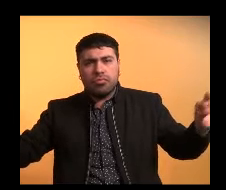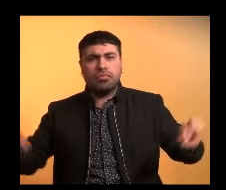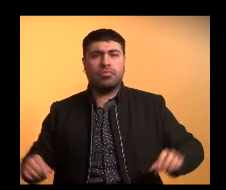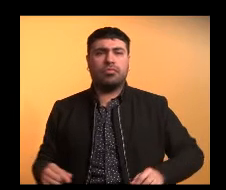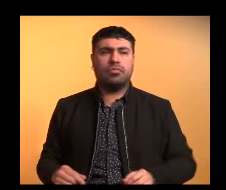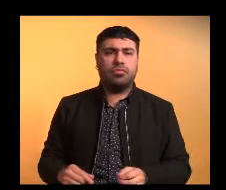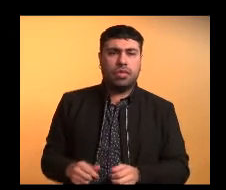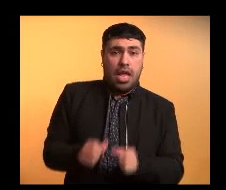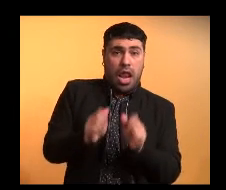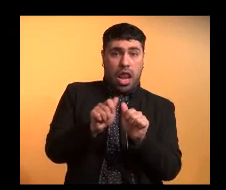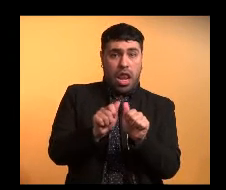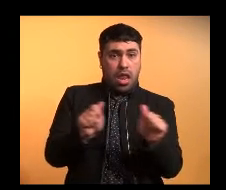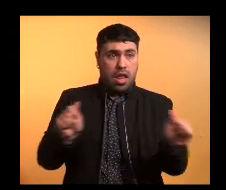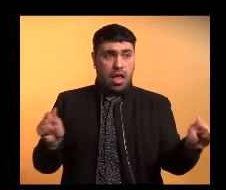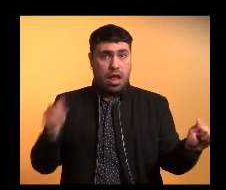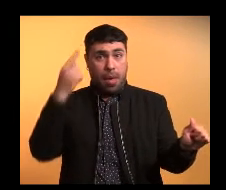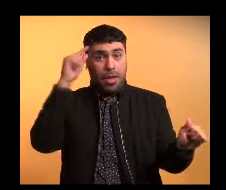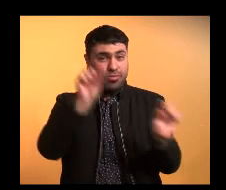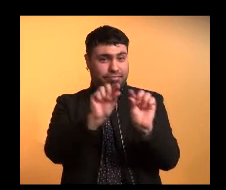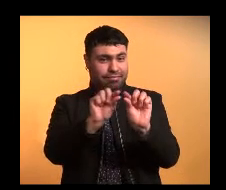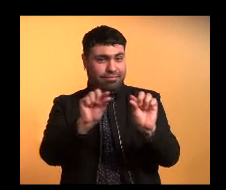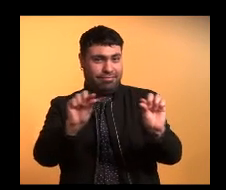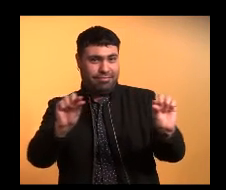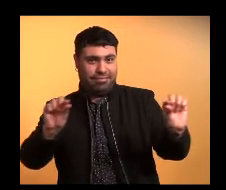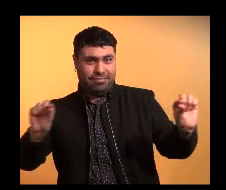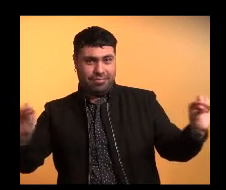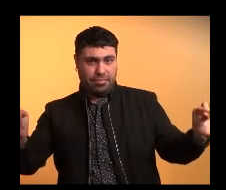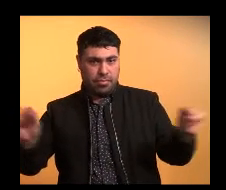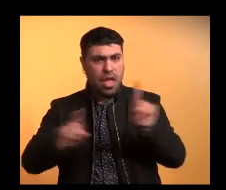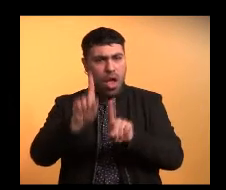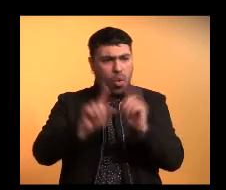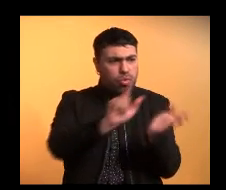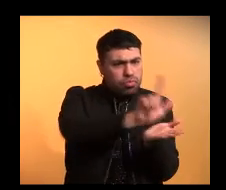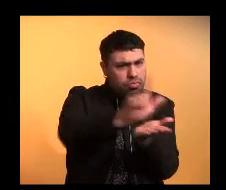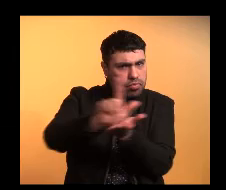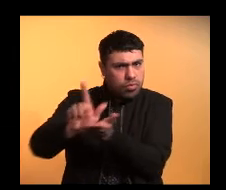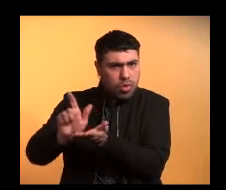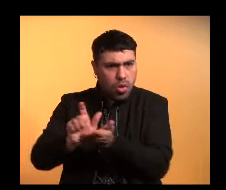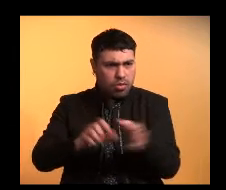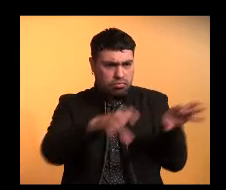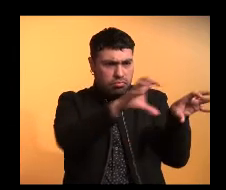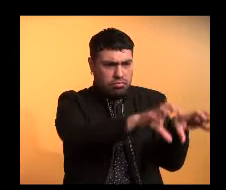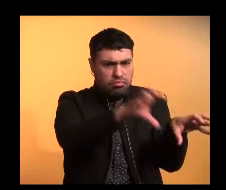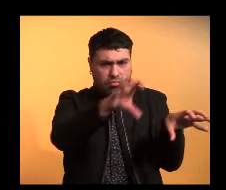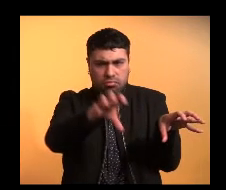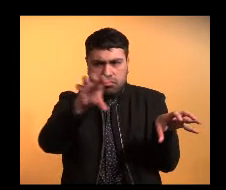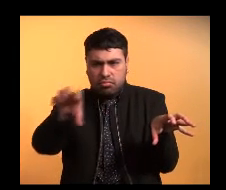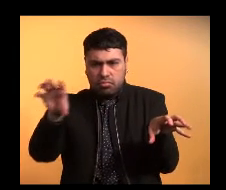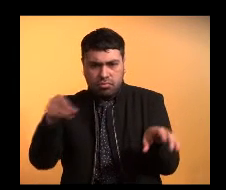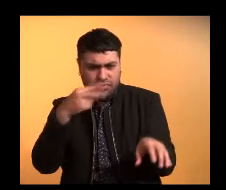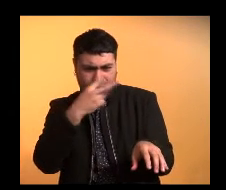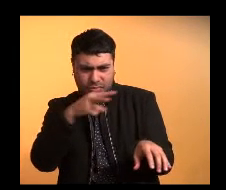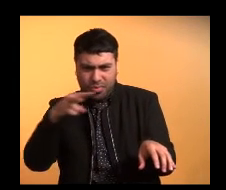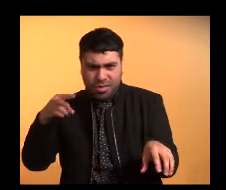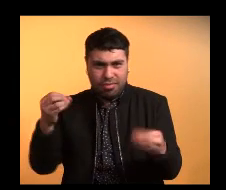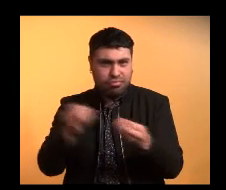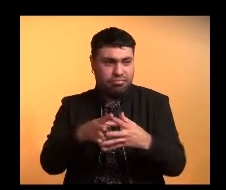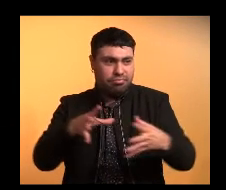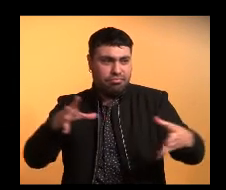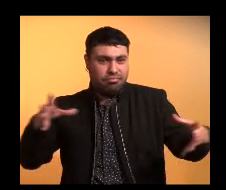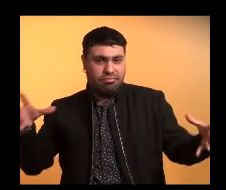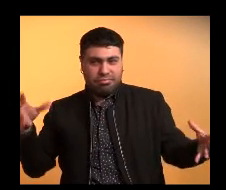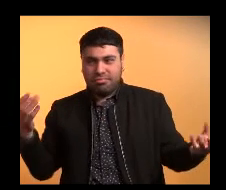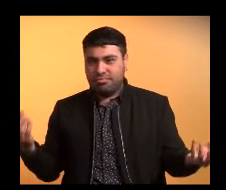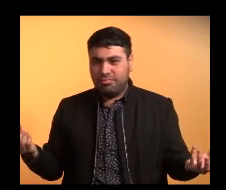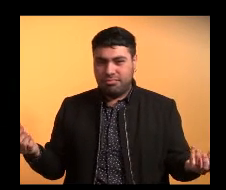está sobre las rocas. En algunas zonas es impresionante la cantidad de estas algas que uno puede encontrar, y de hecho hay que